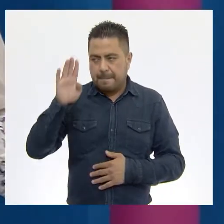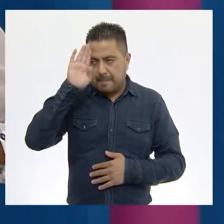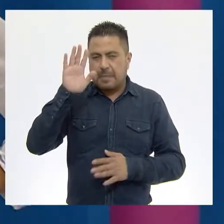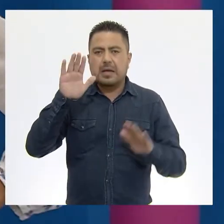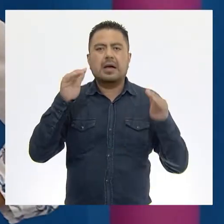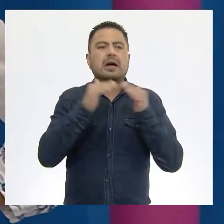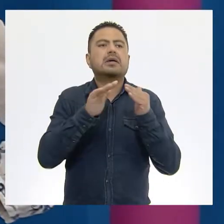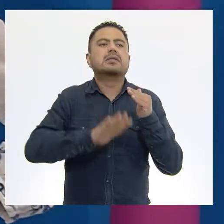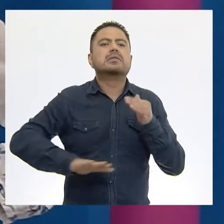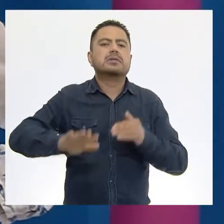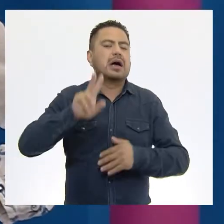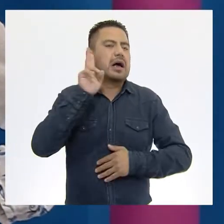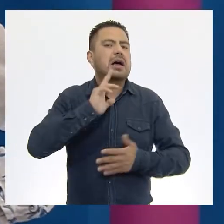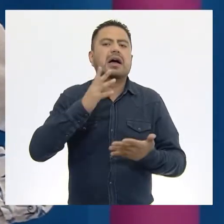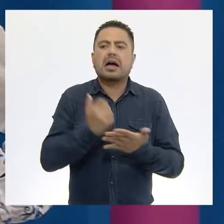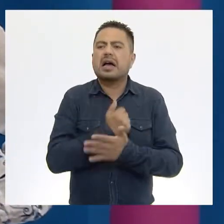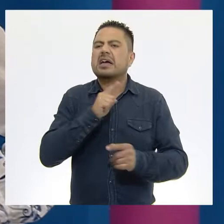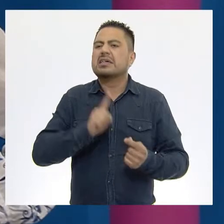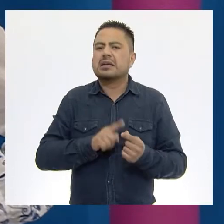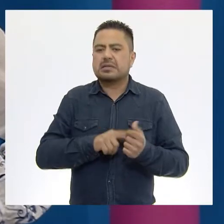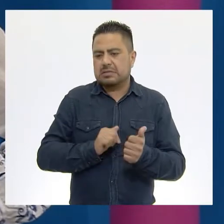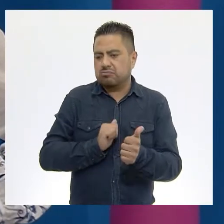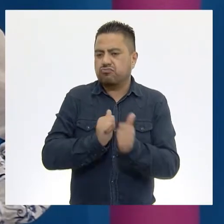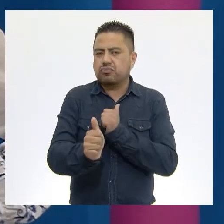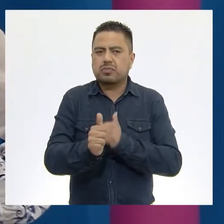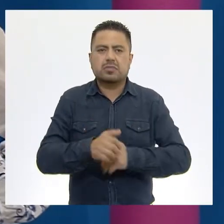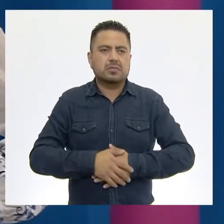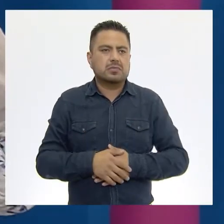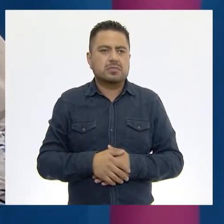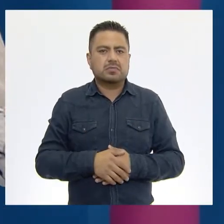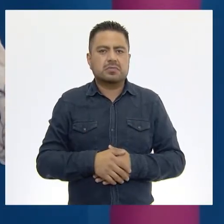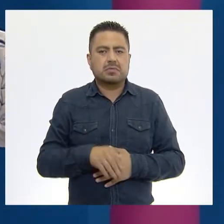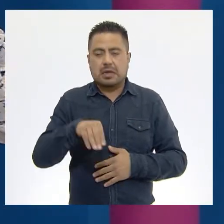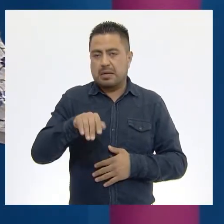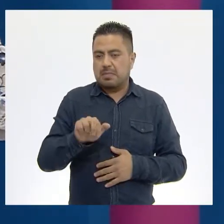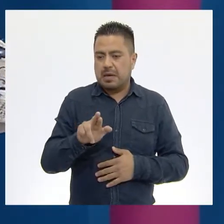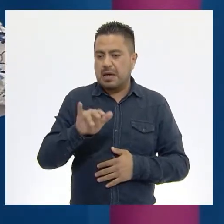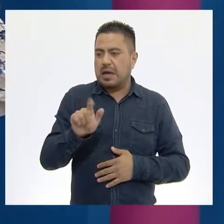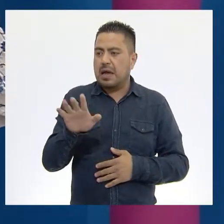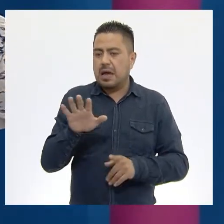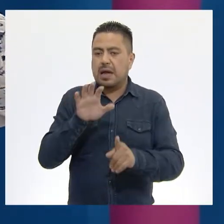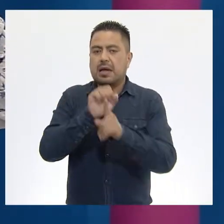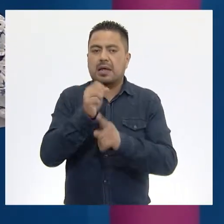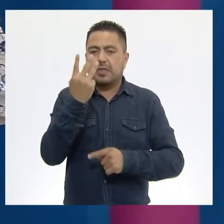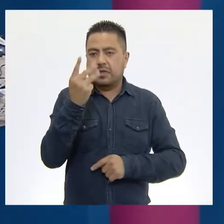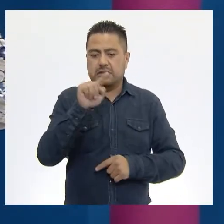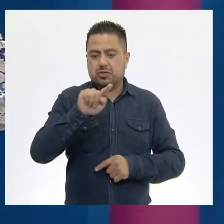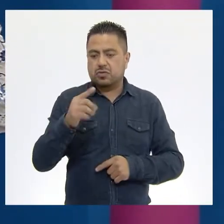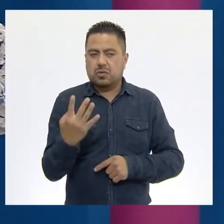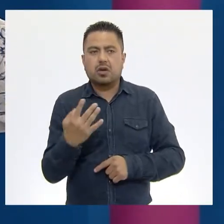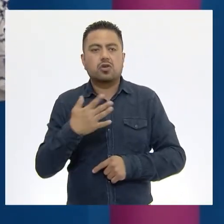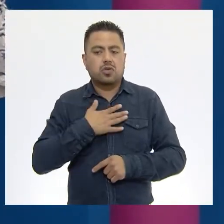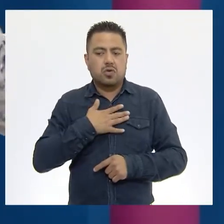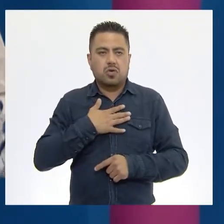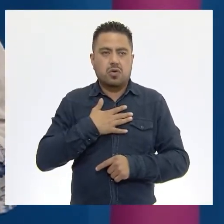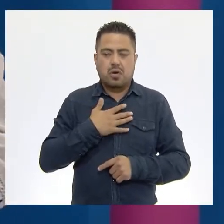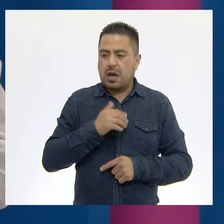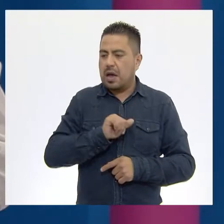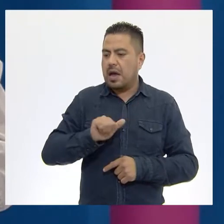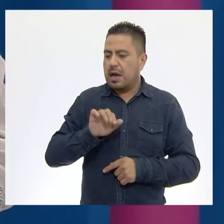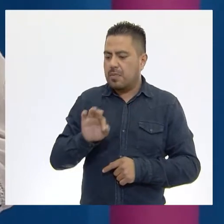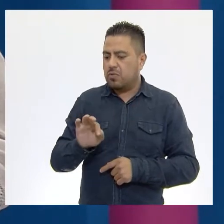en casa. A ver. ¿Quién ganaría yo si fuera una carrera? María llegó a 3/4 y yo llegué